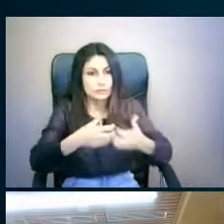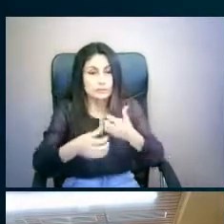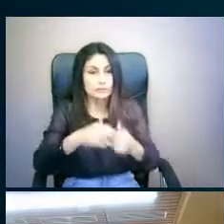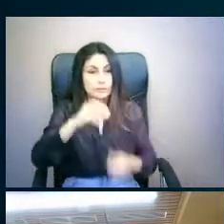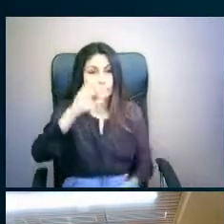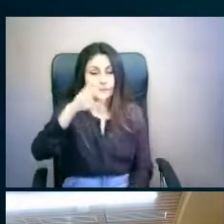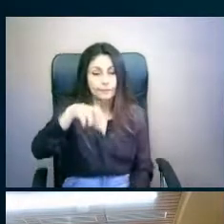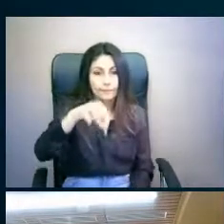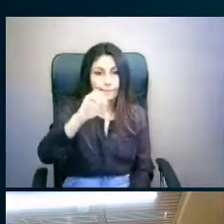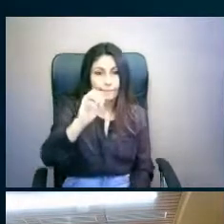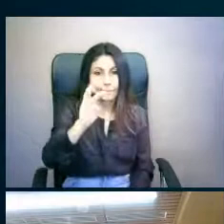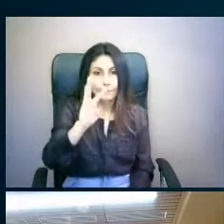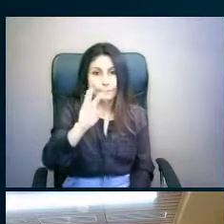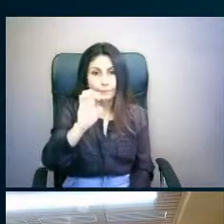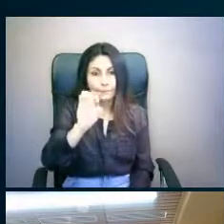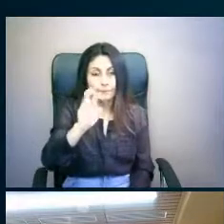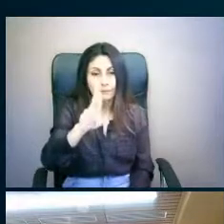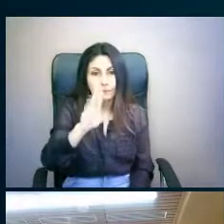BI.